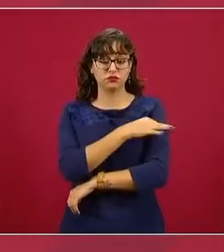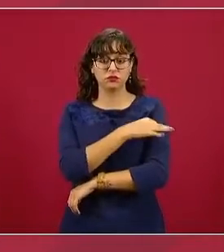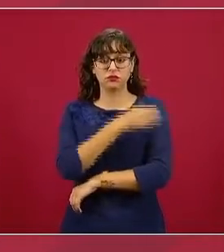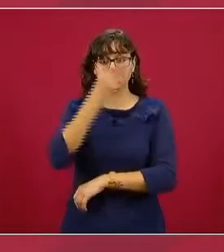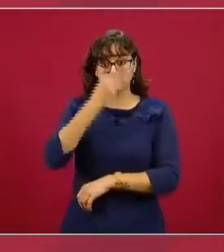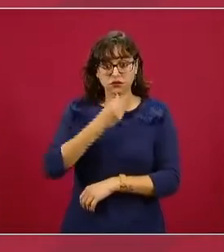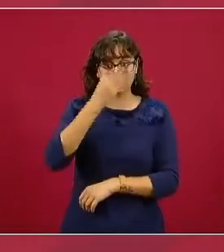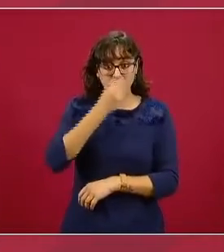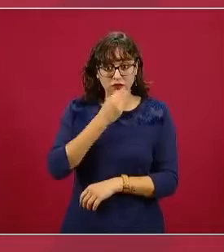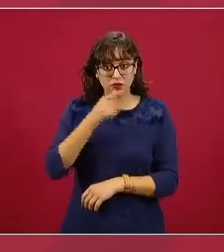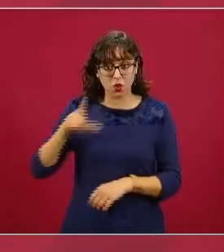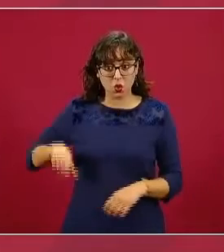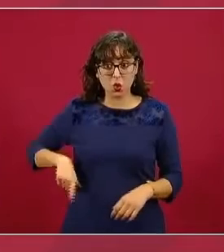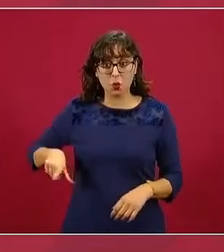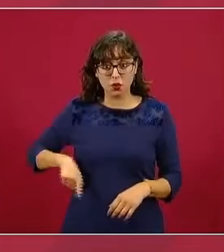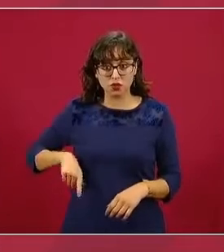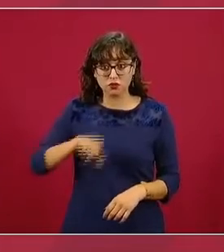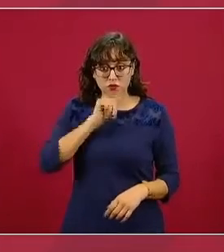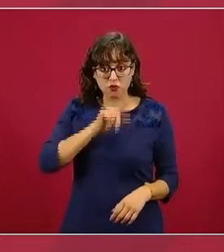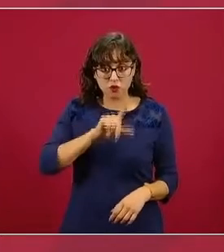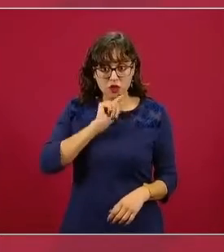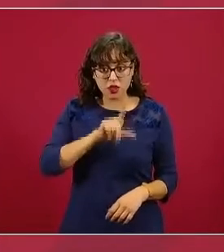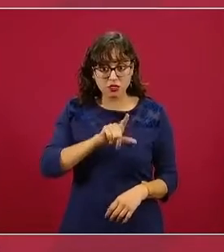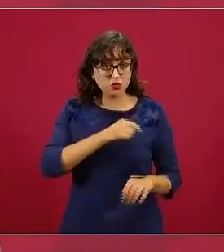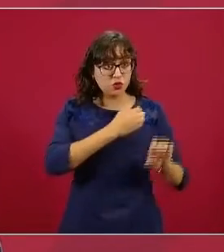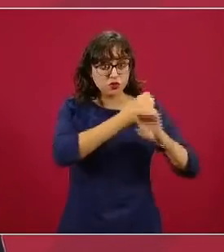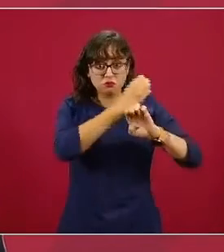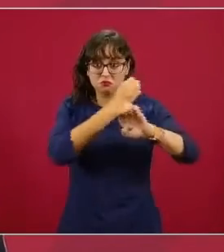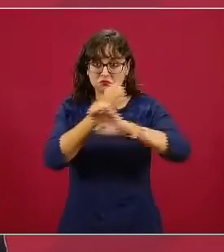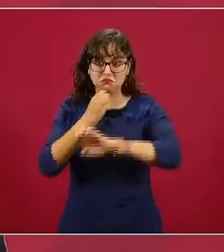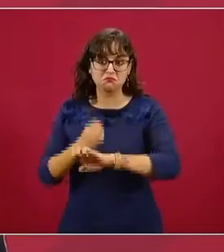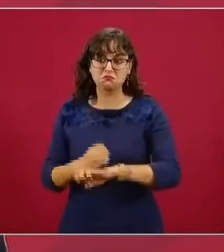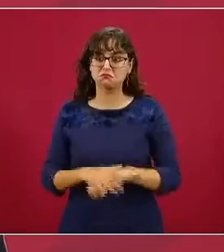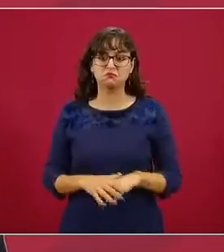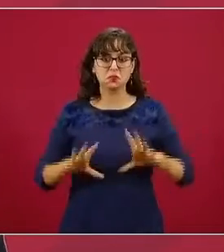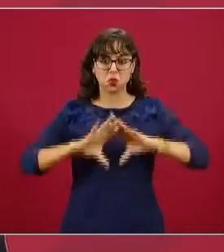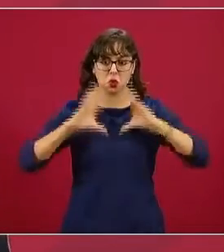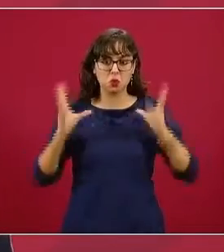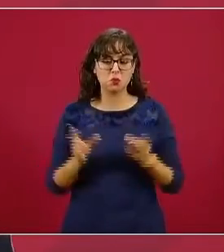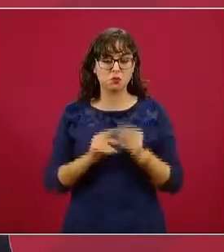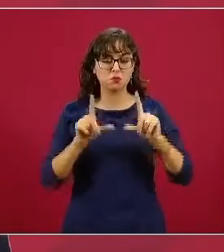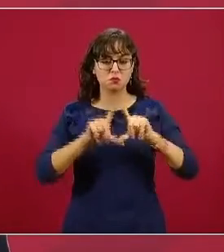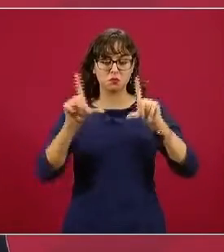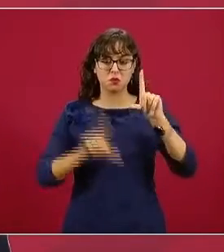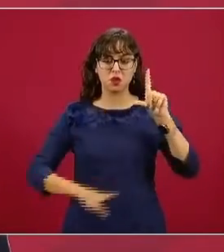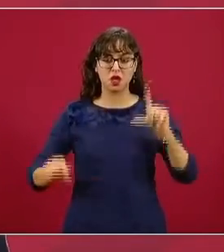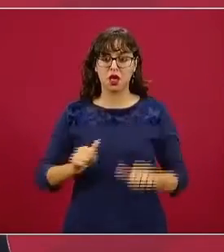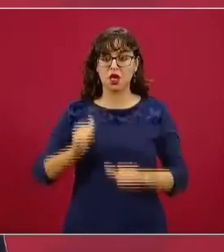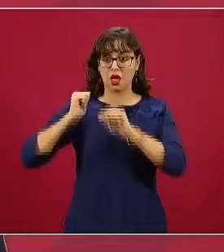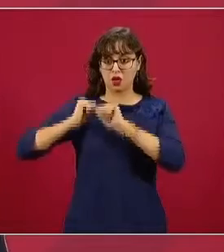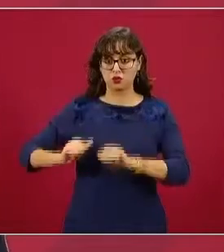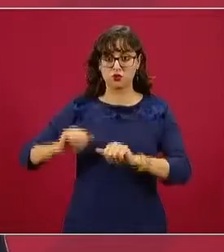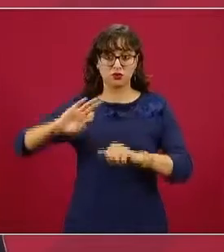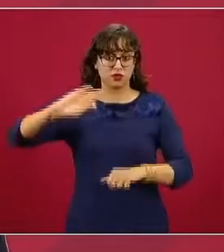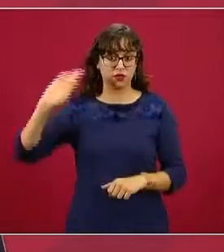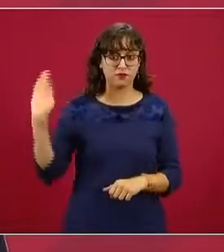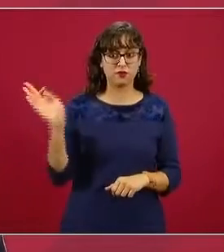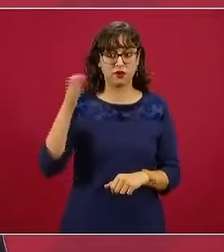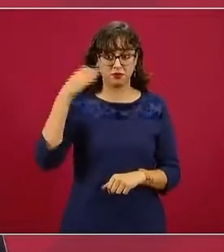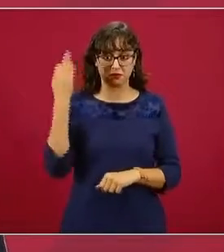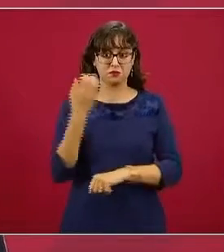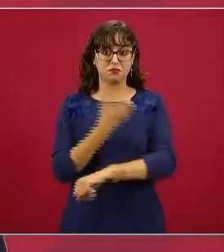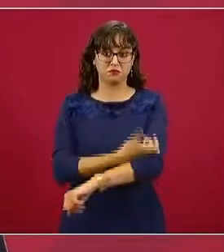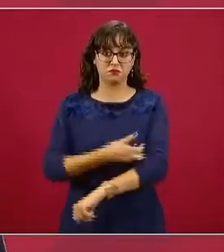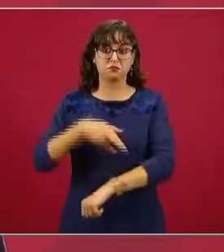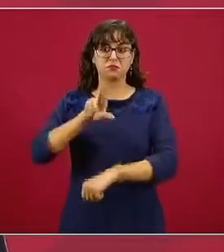es una iniciativa de cualquier gobierno estatal, es una iniciativa de todo el país, de la Autoridad Sanitaria Federal, quien